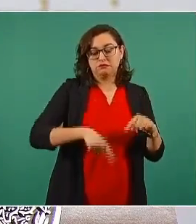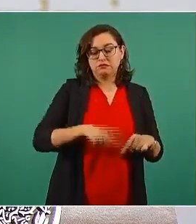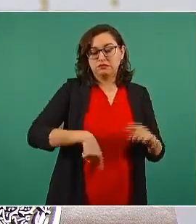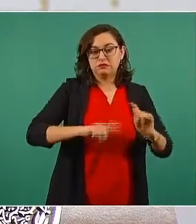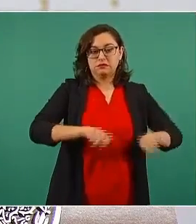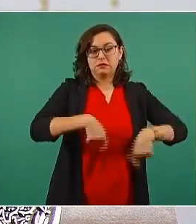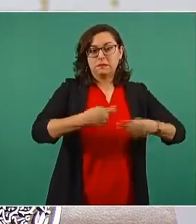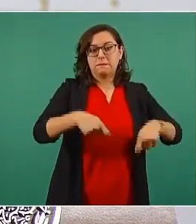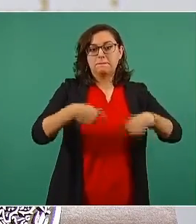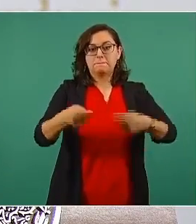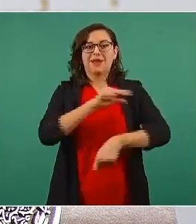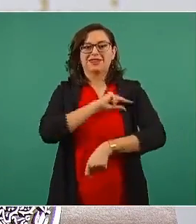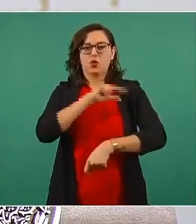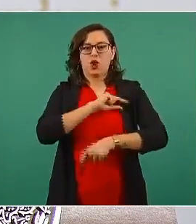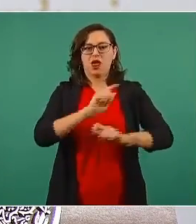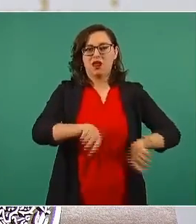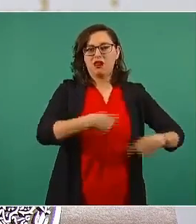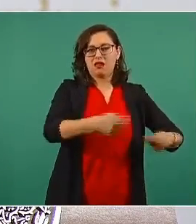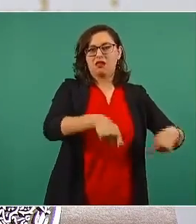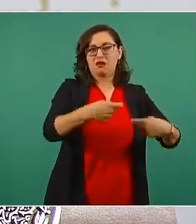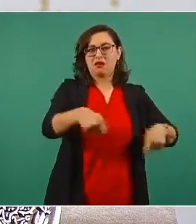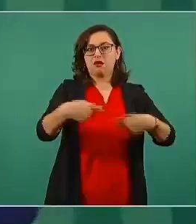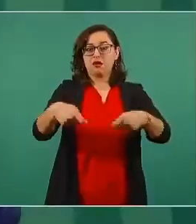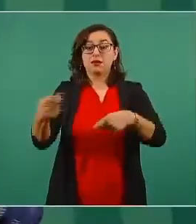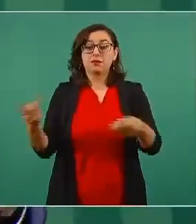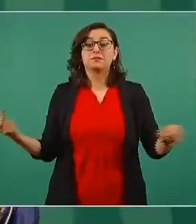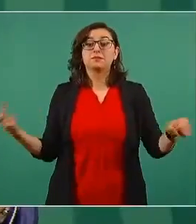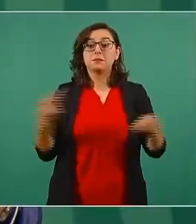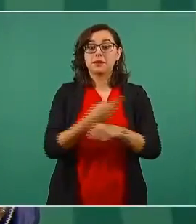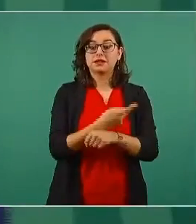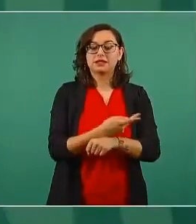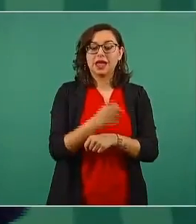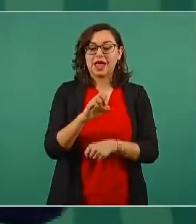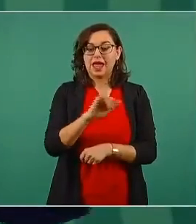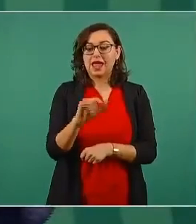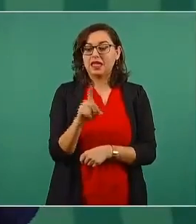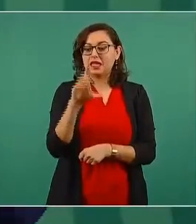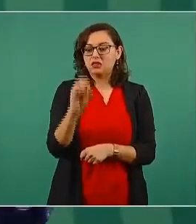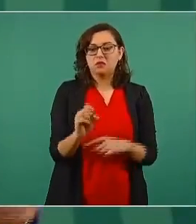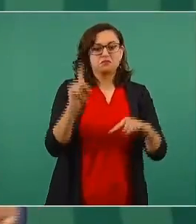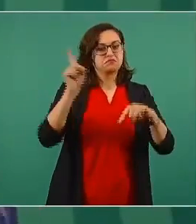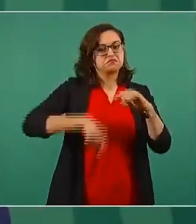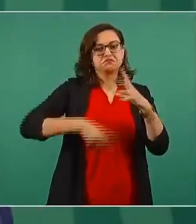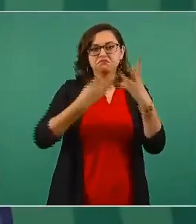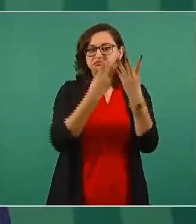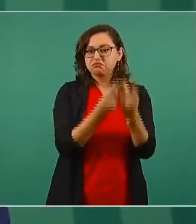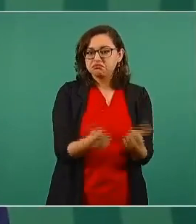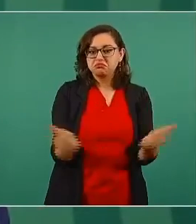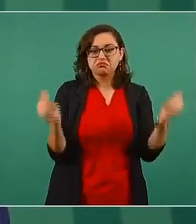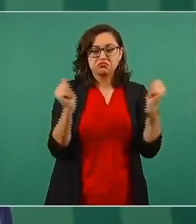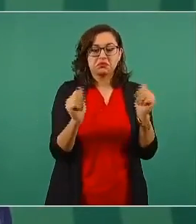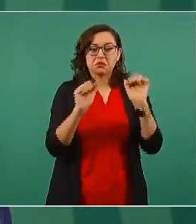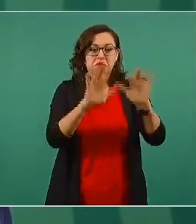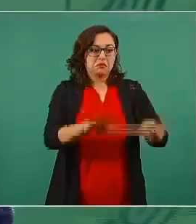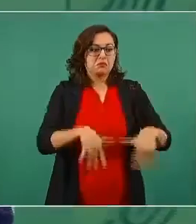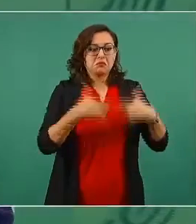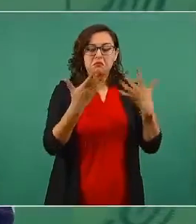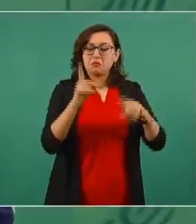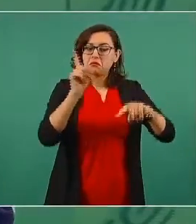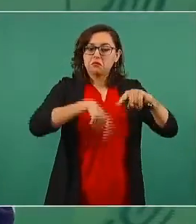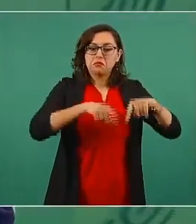debilitando, esa práctica. Todavía en muchas partes hay esas